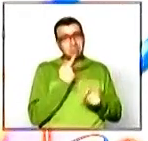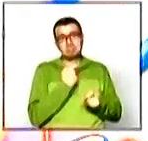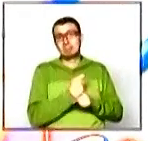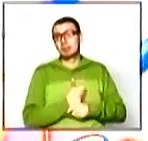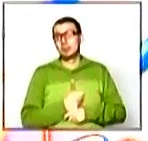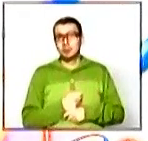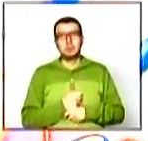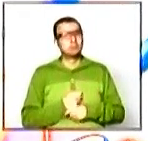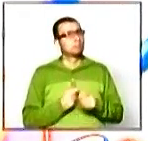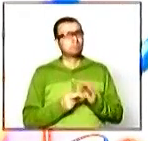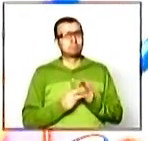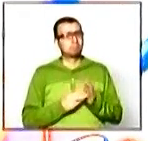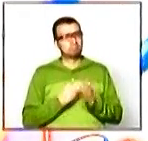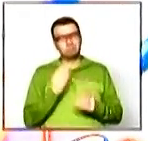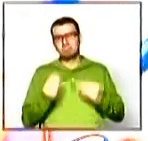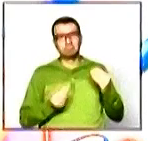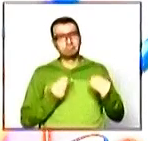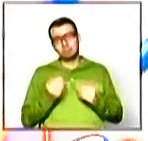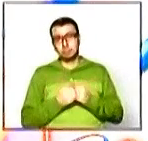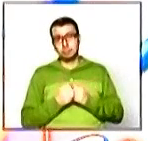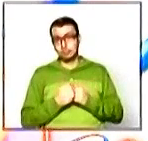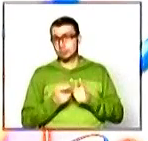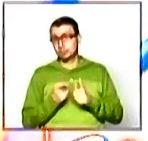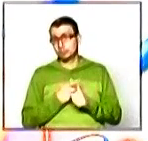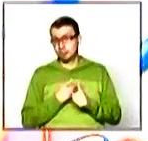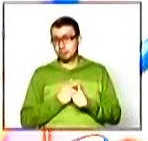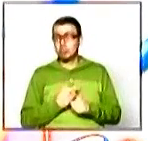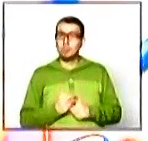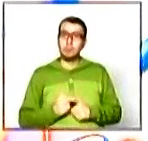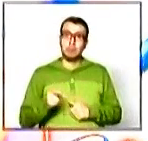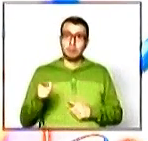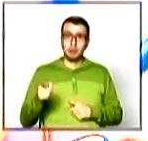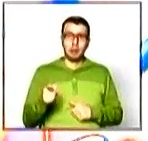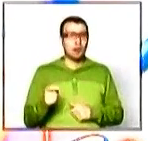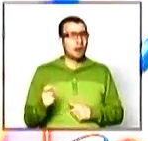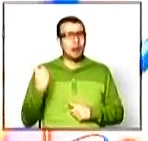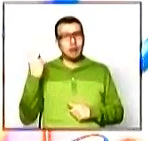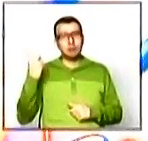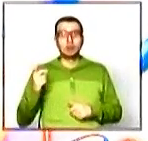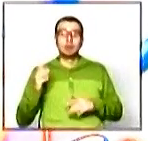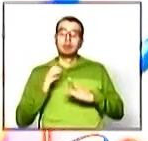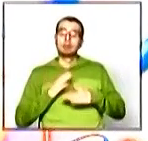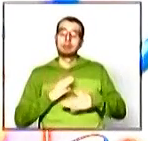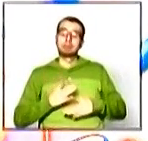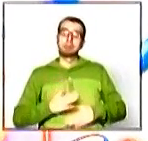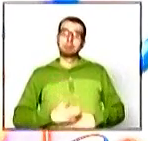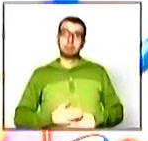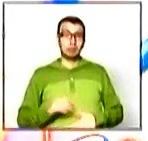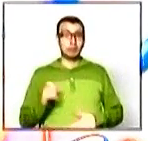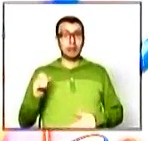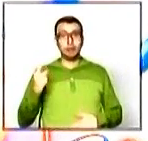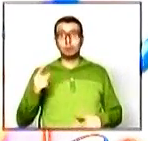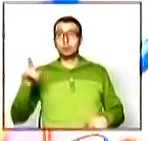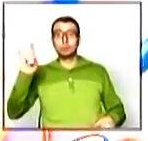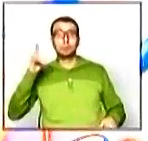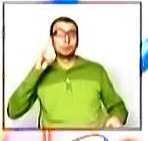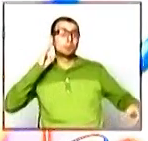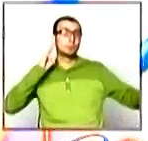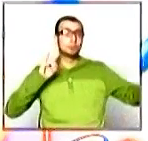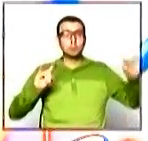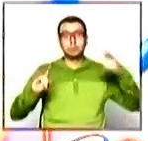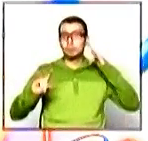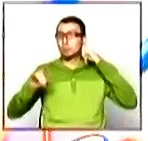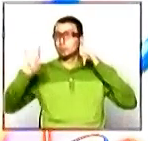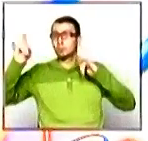Entonces, ¿qué sucede? Primero, el paciente toma una posición cómoda. Lo que hacemos es, con ayuda de unos estímulos de sonidos, llevar esas ondas cerebrales